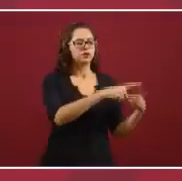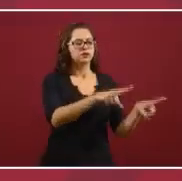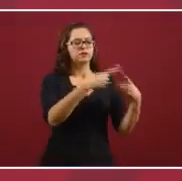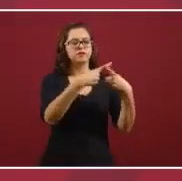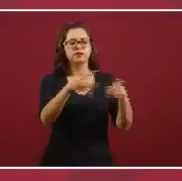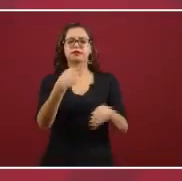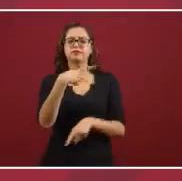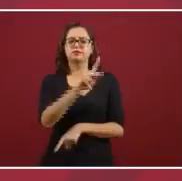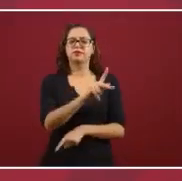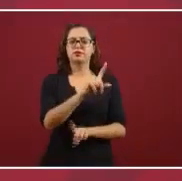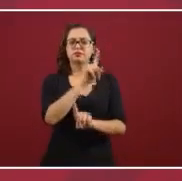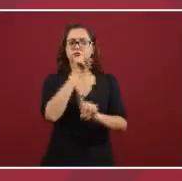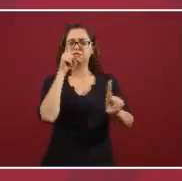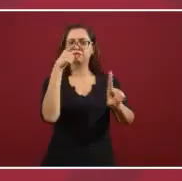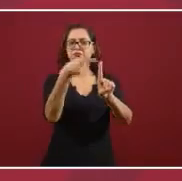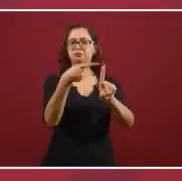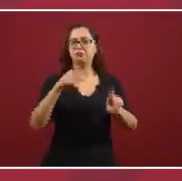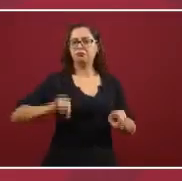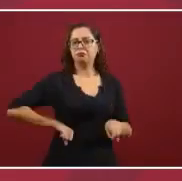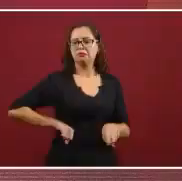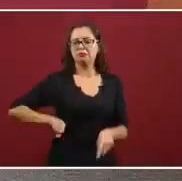pero con los mismos intereses.